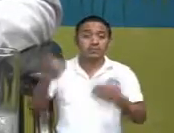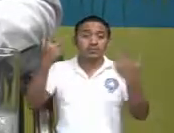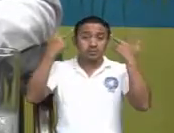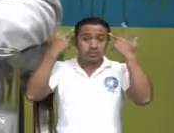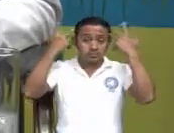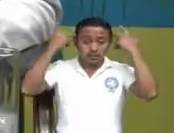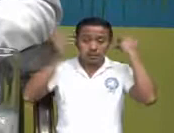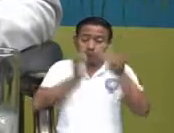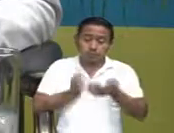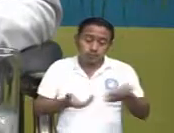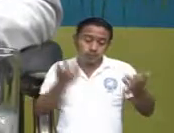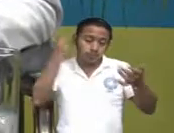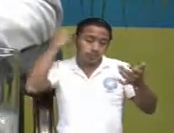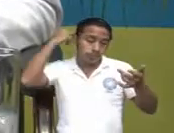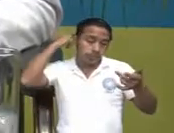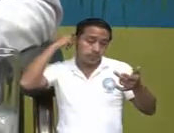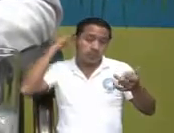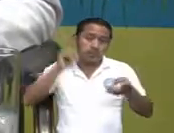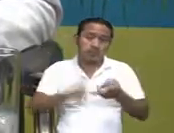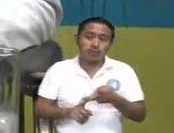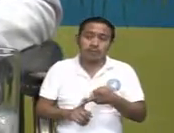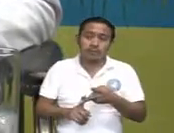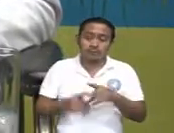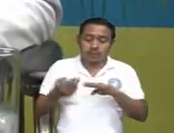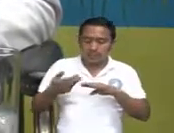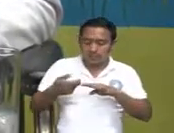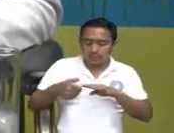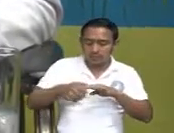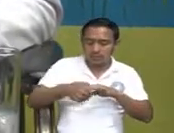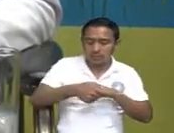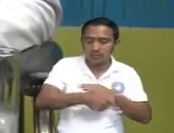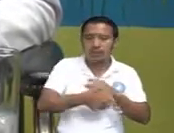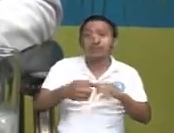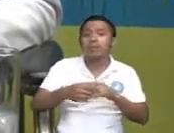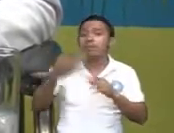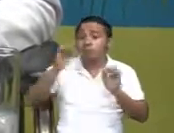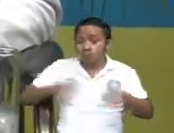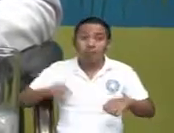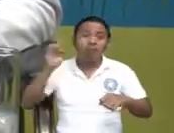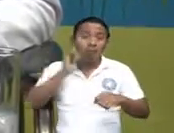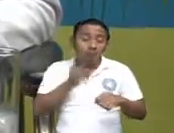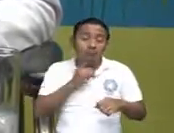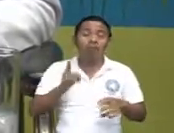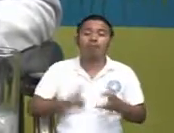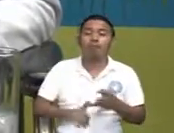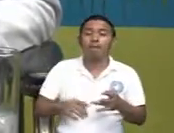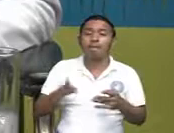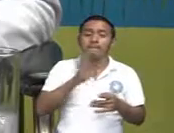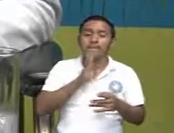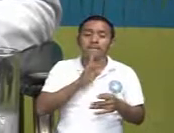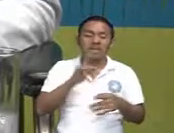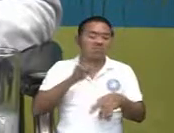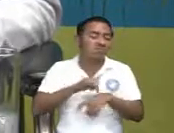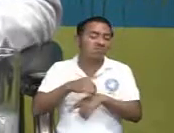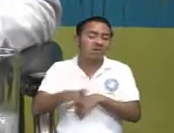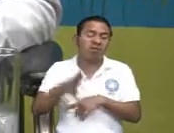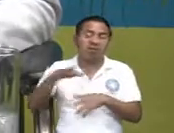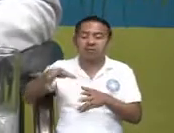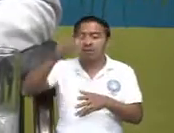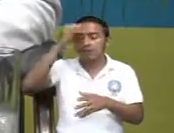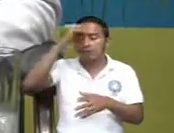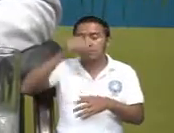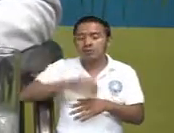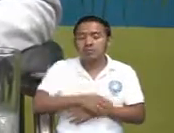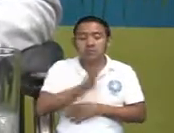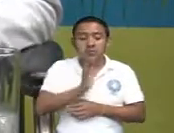cortan las uñas de que el papa habló tarde de que esté por eso el niño no